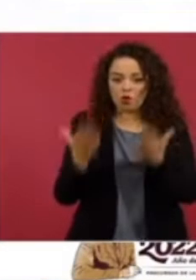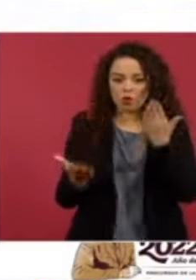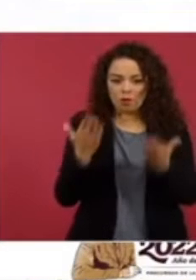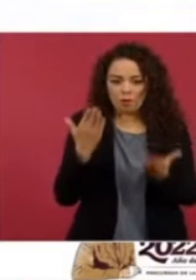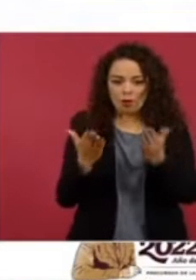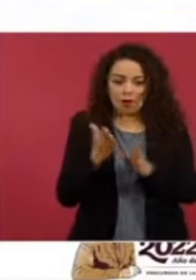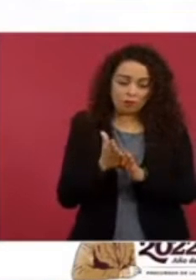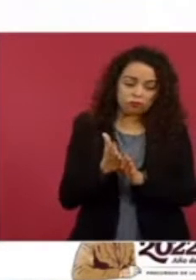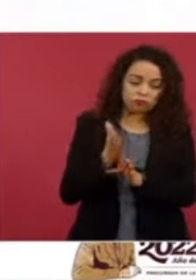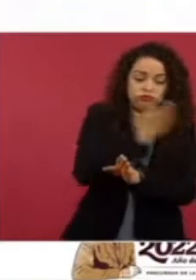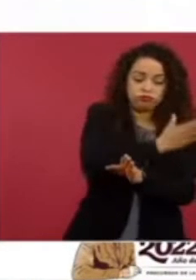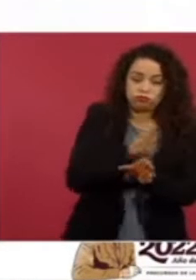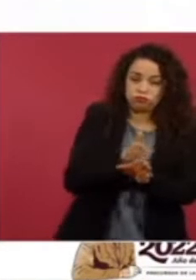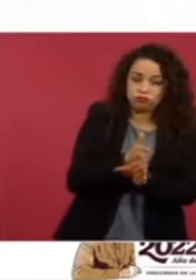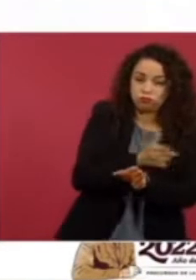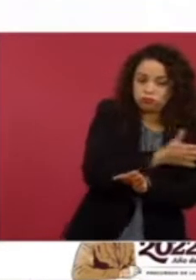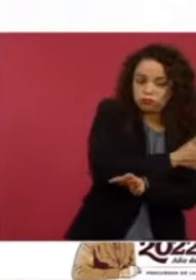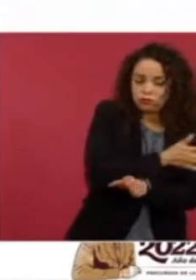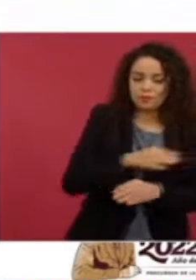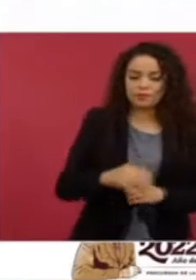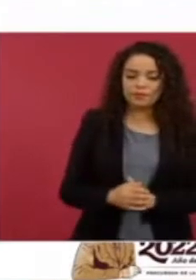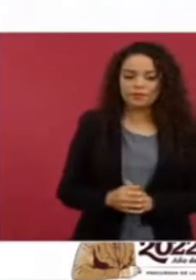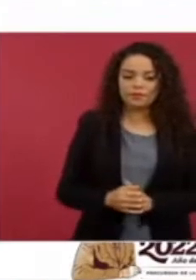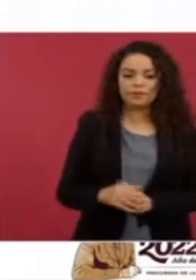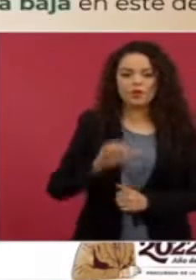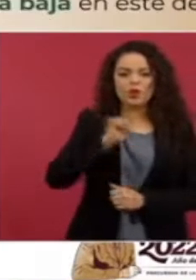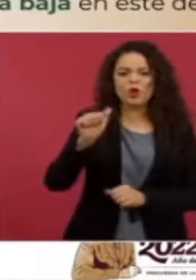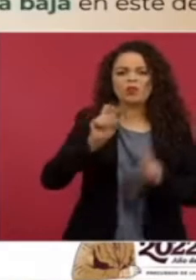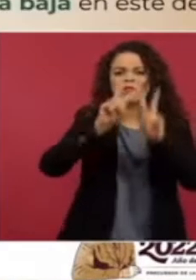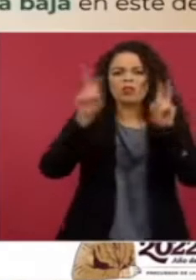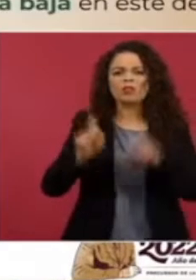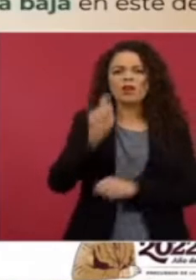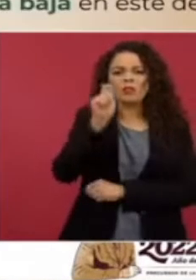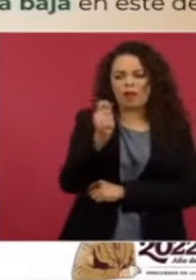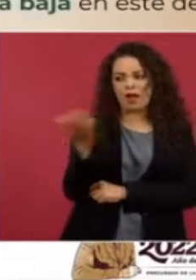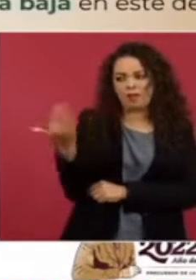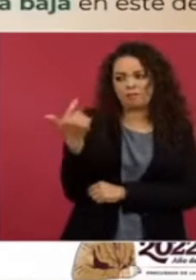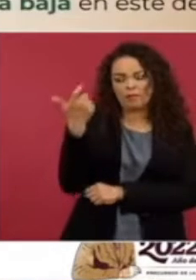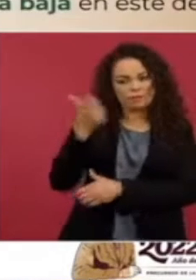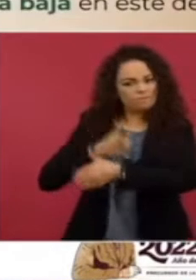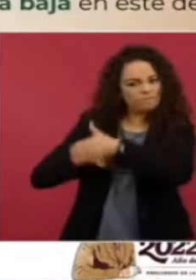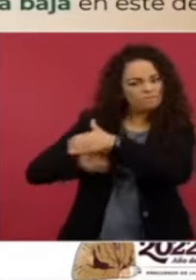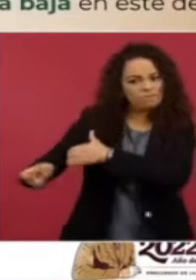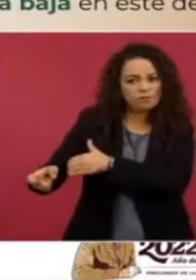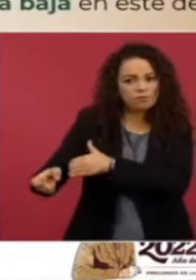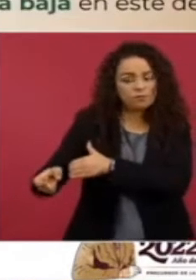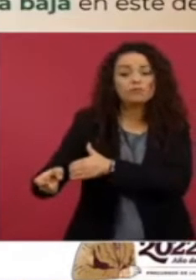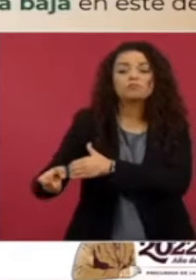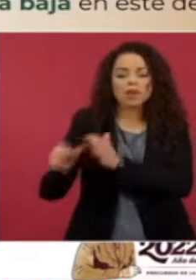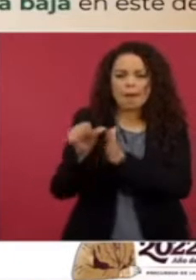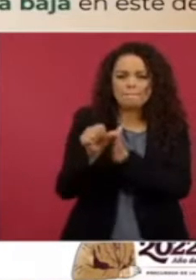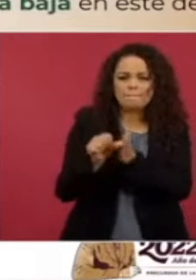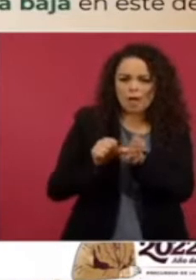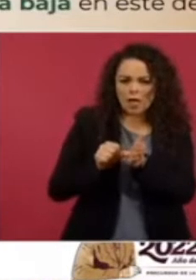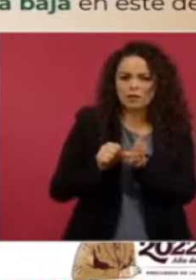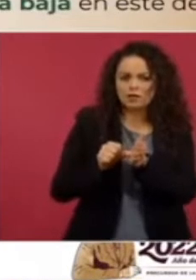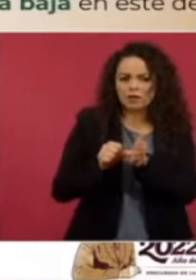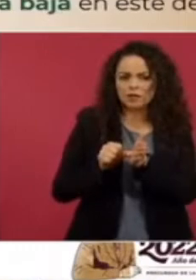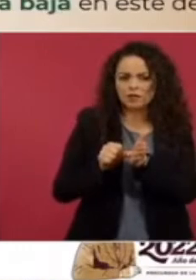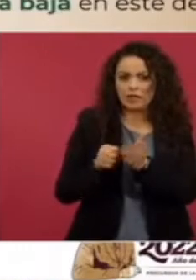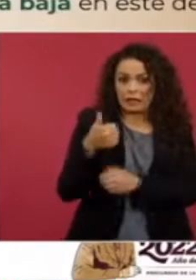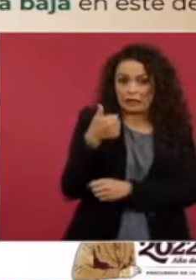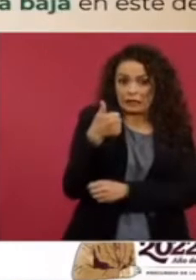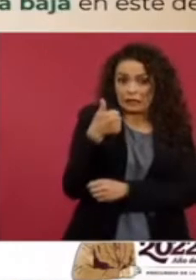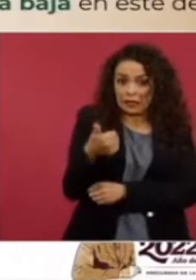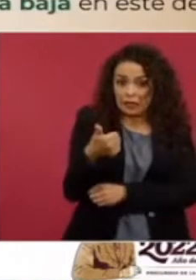el siguiente está el tema de extorsión. Ahí durante varios meses ya se ha visto